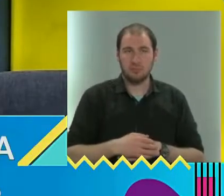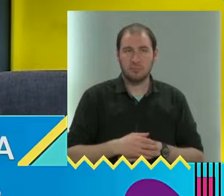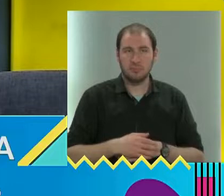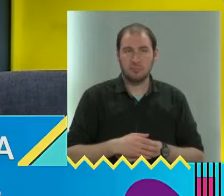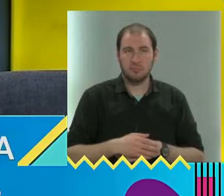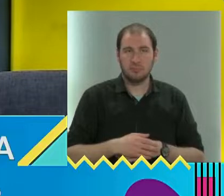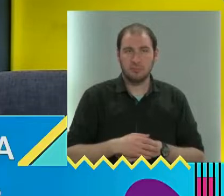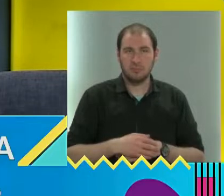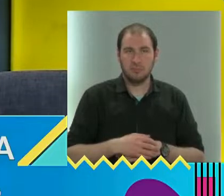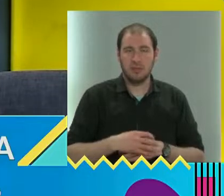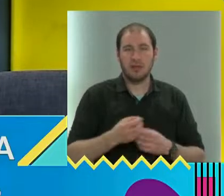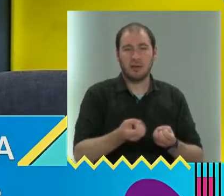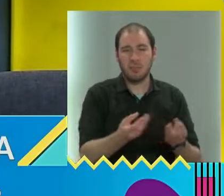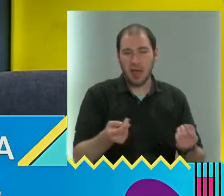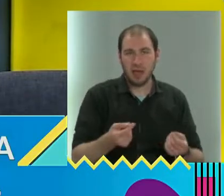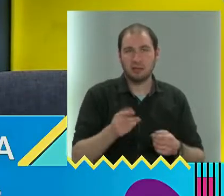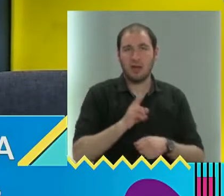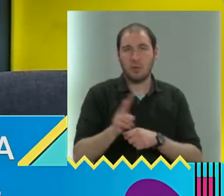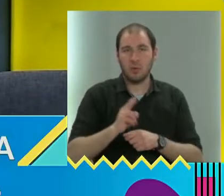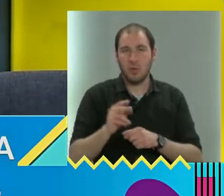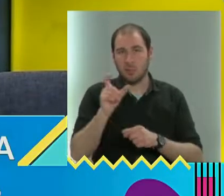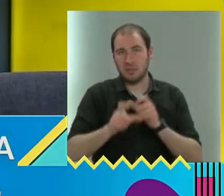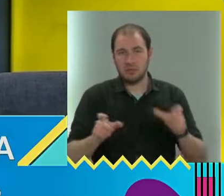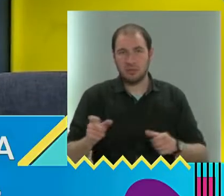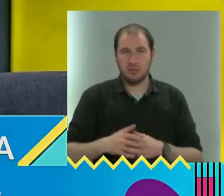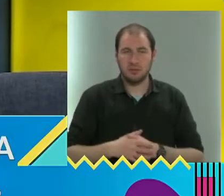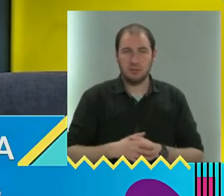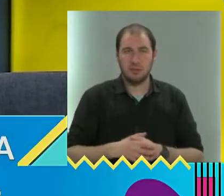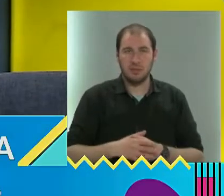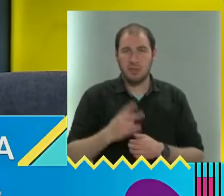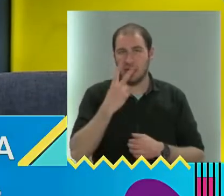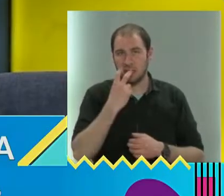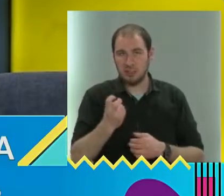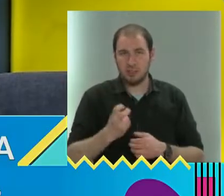de jardinería, de cuidado de personas, de